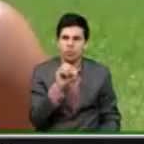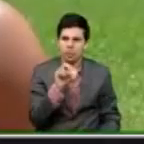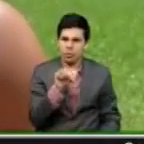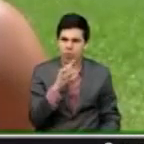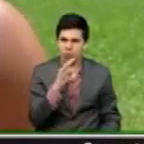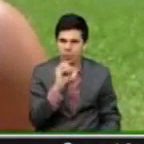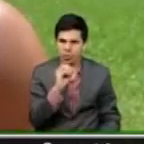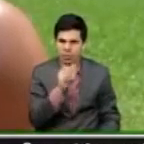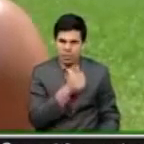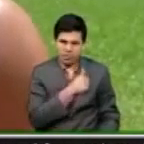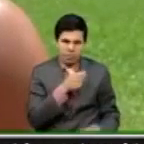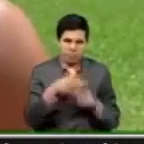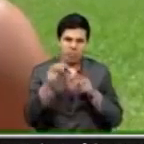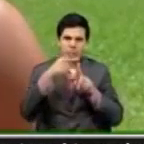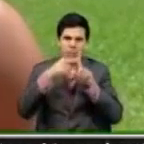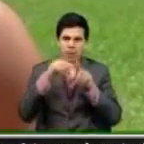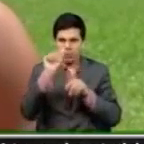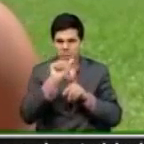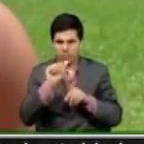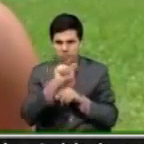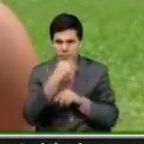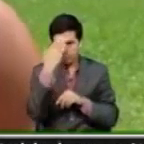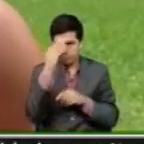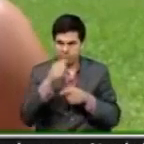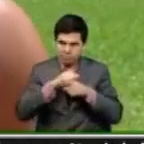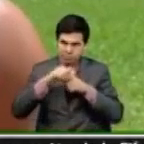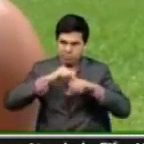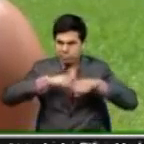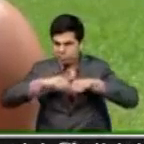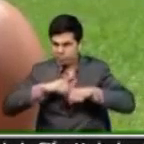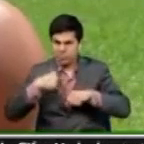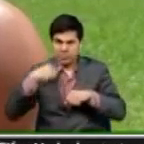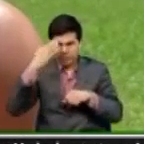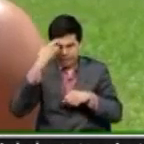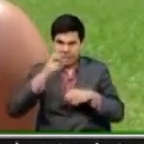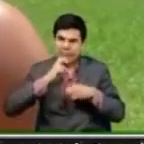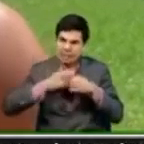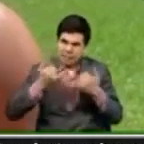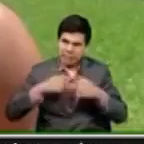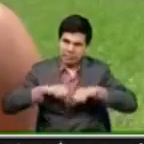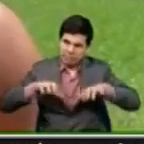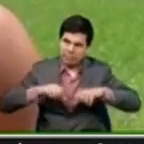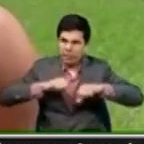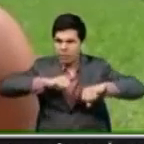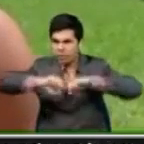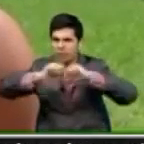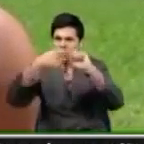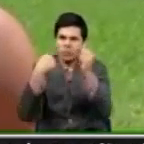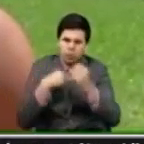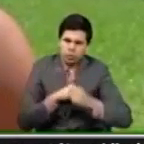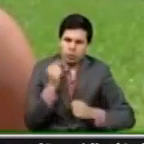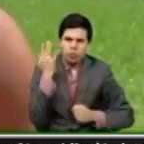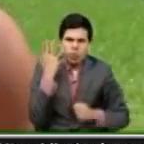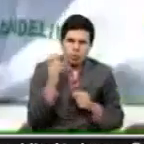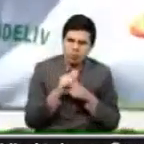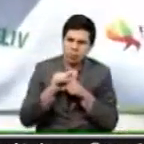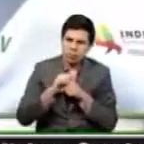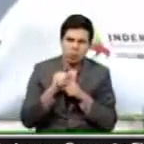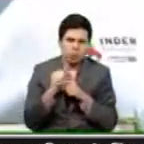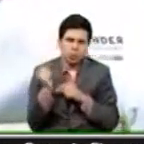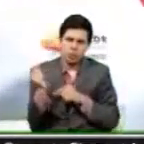bien, porque sé que tengo el reto de defender el título, entonces estamos preparándonos todos los días a doble